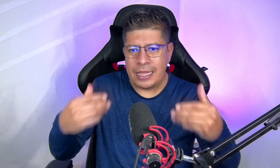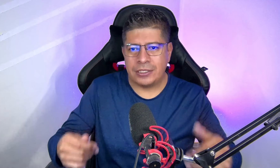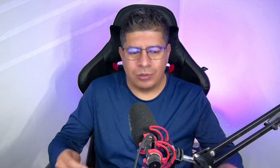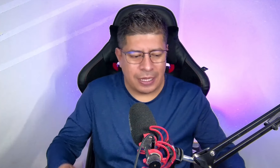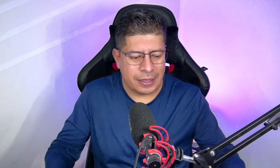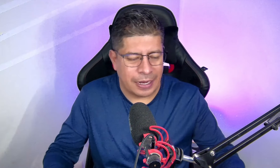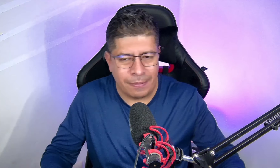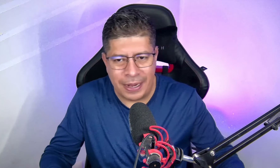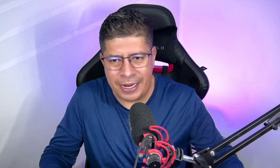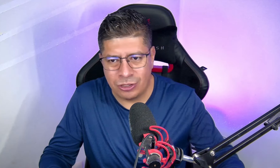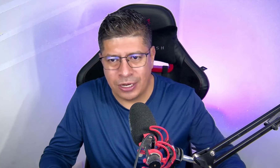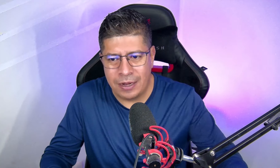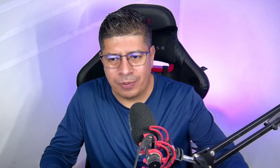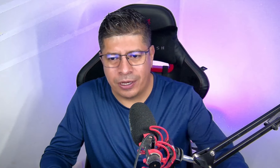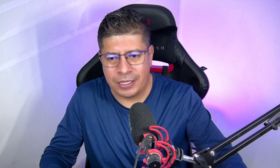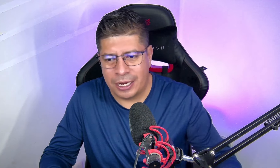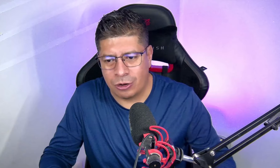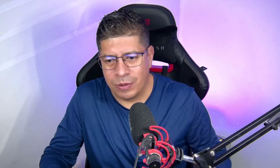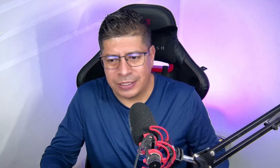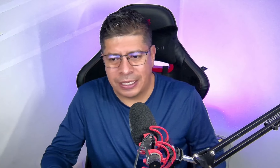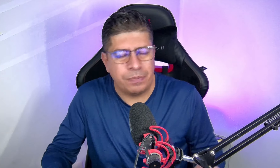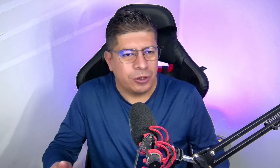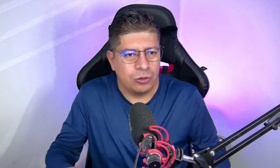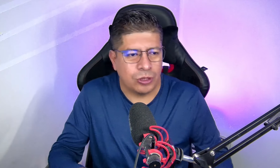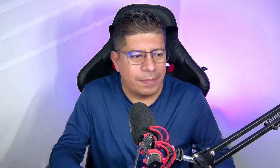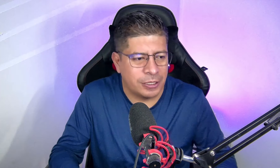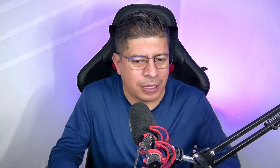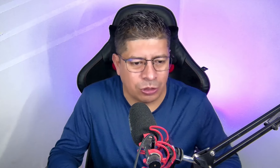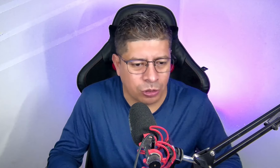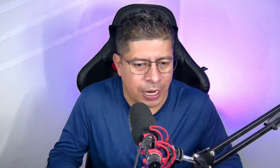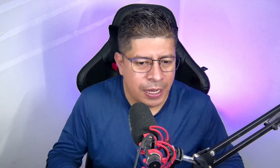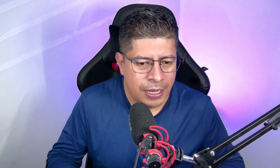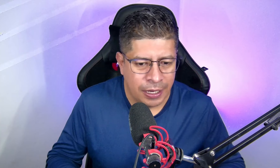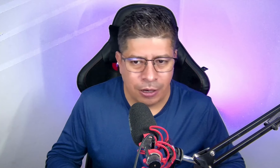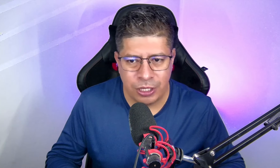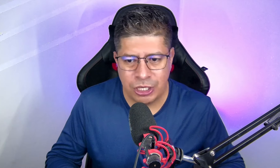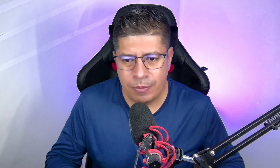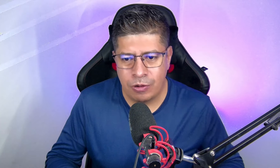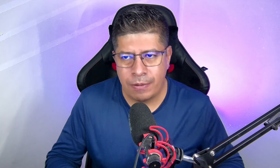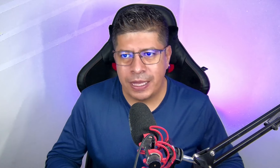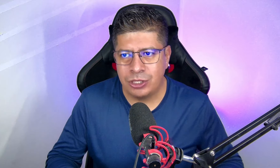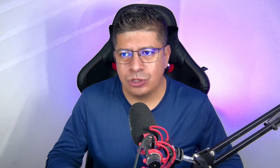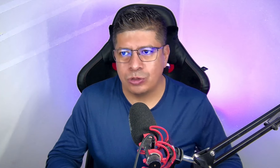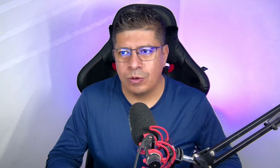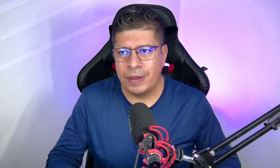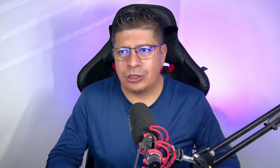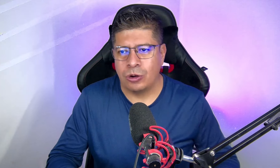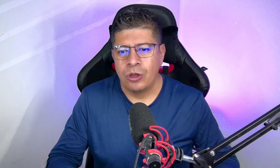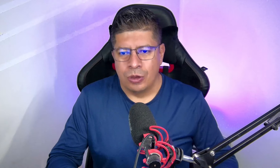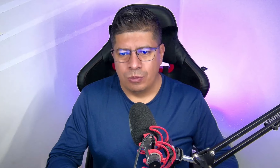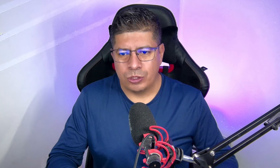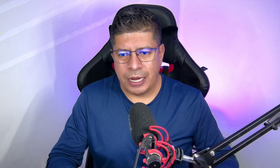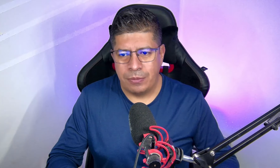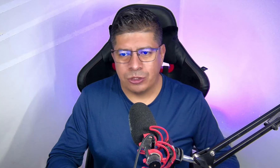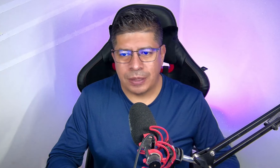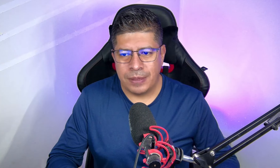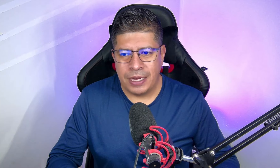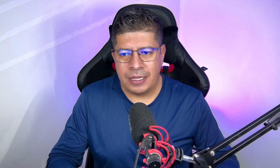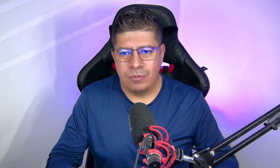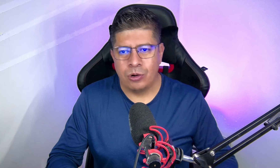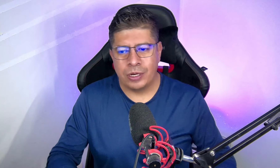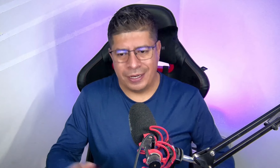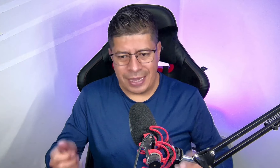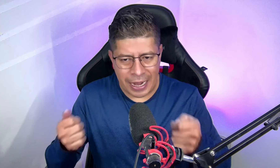con la seguridad a nivel nacional y poder tener como este equipo incluso la misma doctora Claudia shon lo había dicho en su momento buscaremos